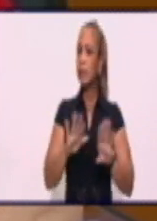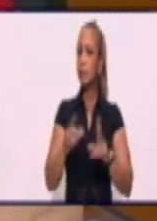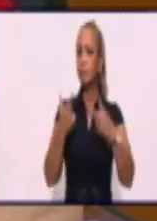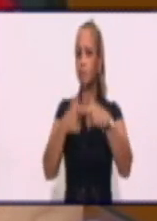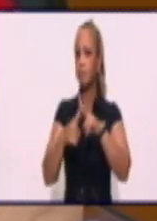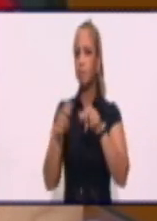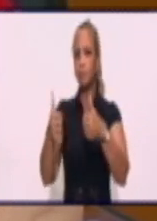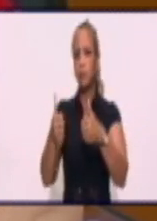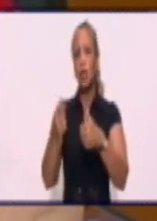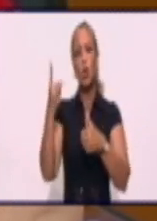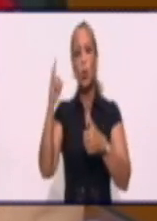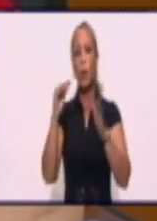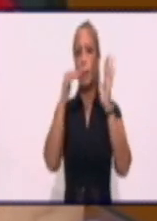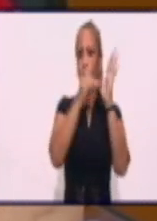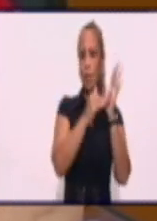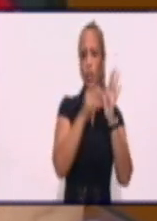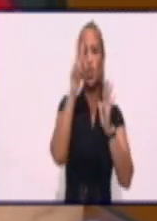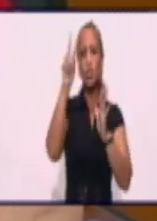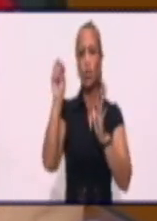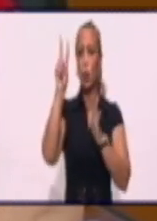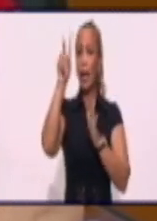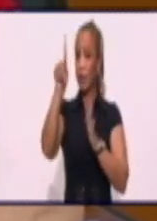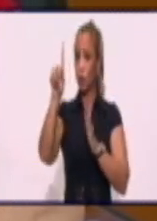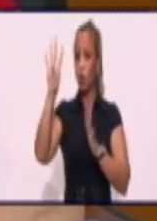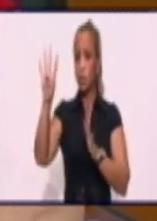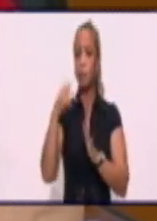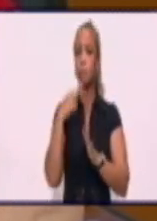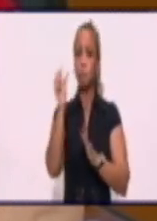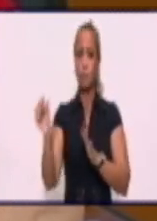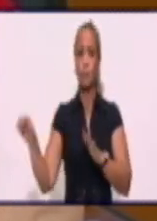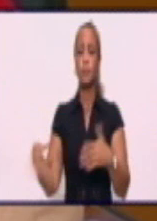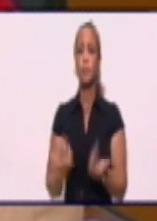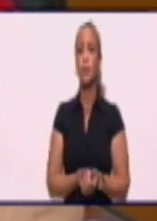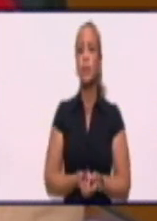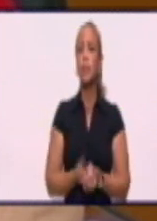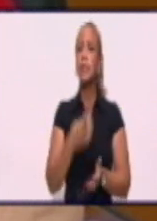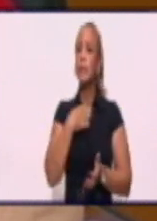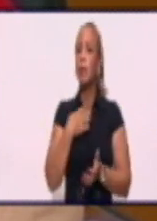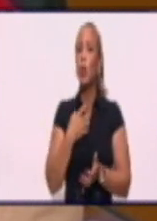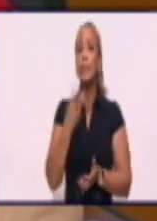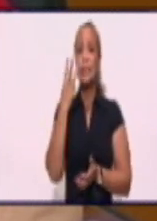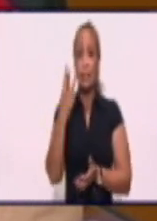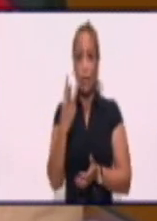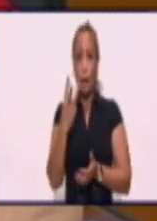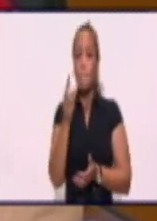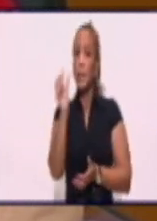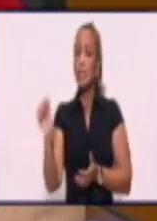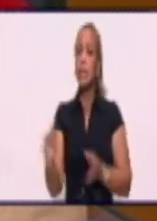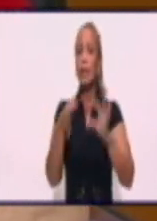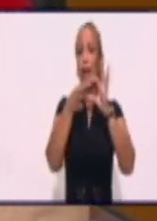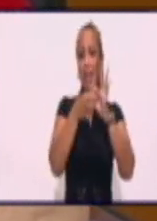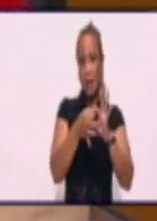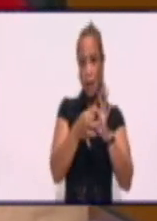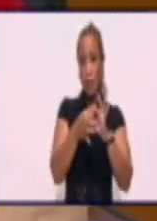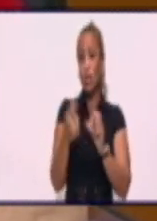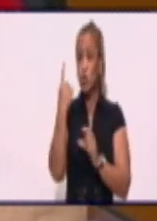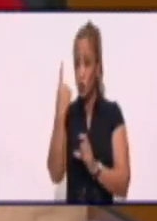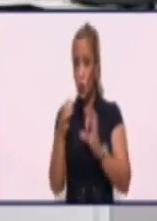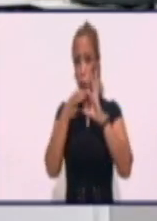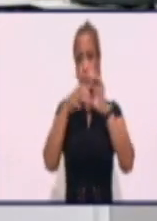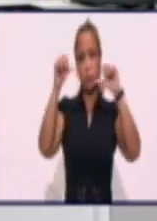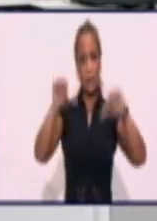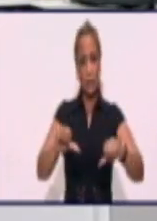ya 9.214 pacientes. Hoy tenemos en el reporte 3 pacientes graves y uno crítico en el hospital Celia Sánchez